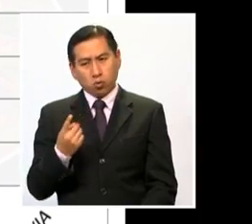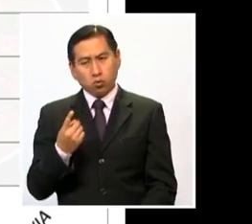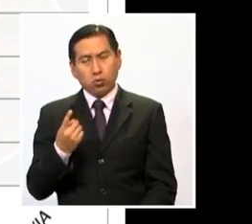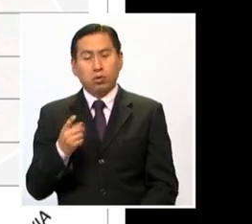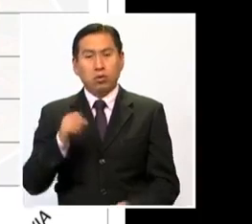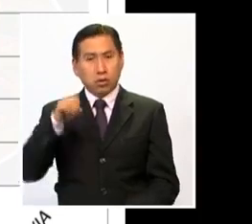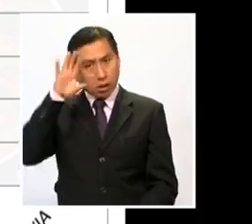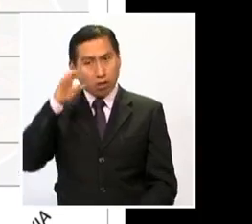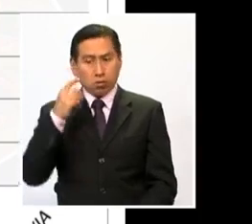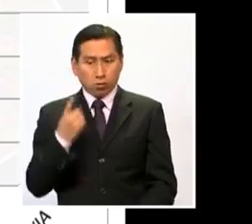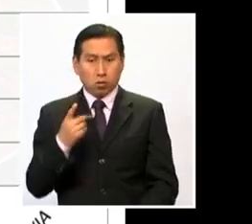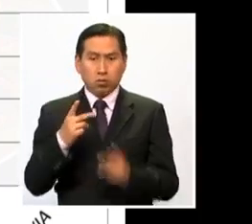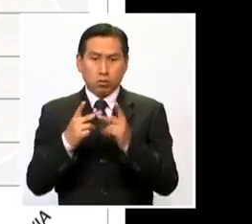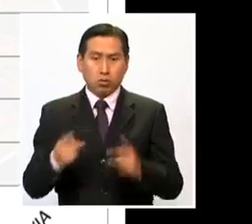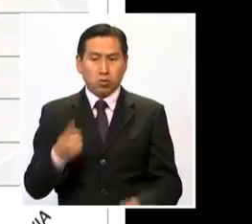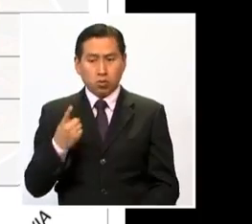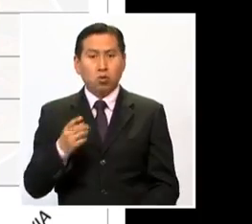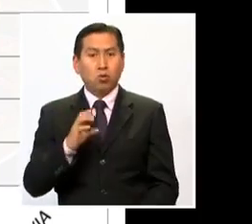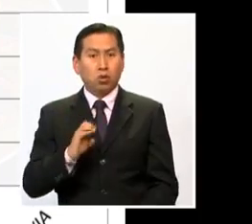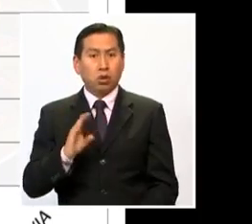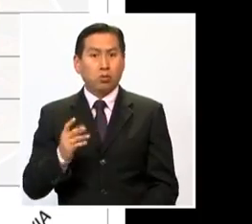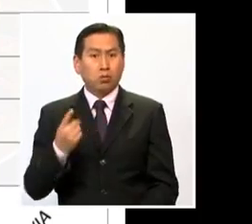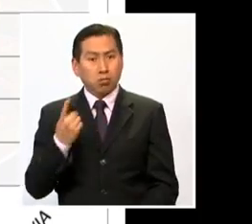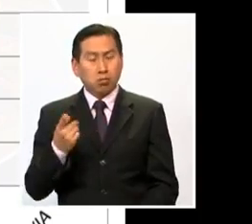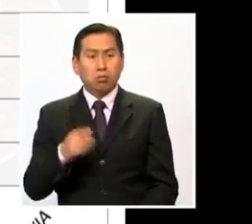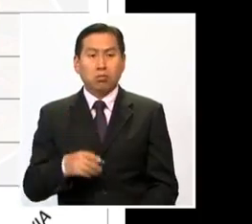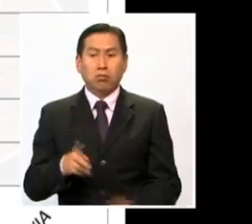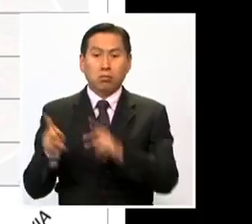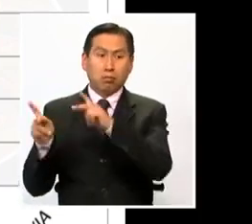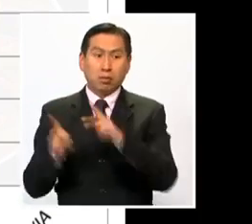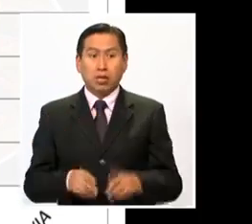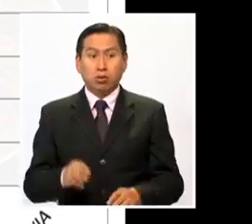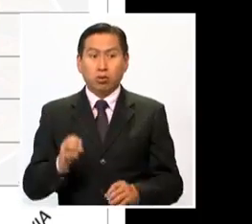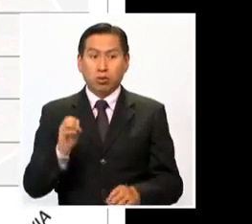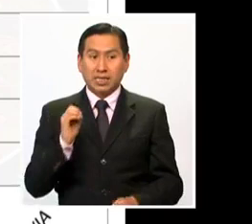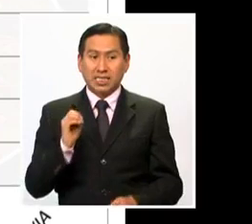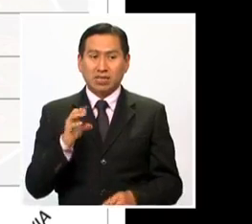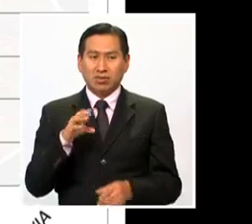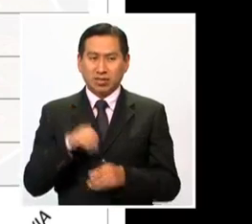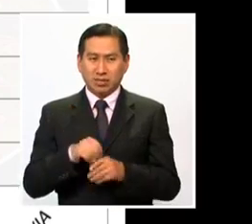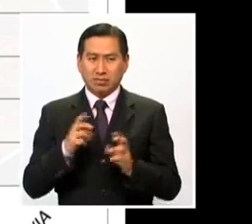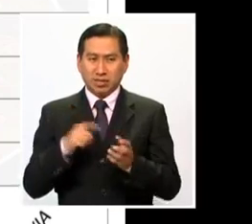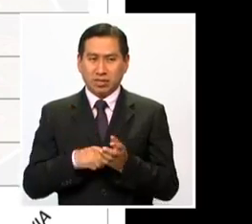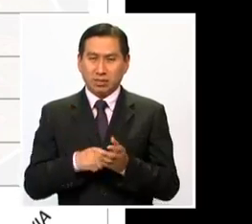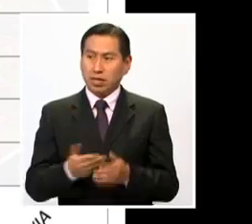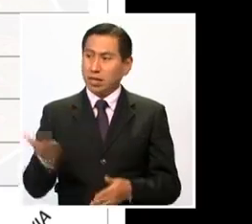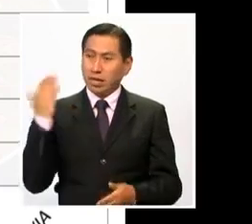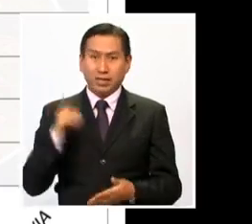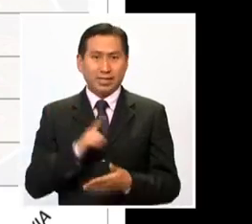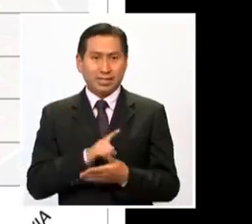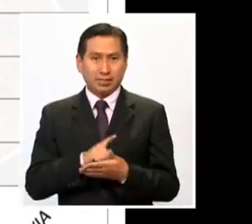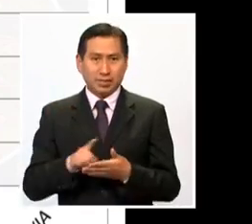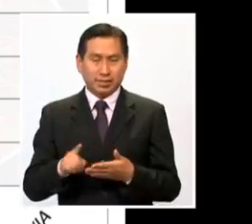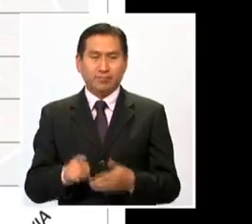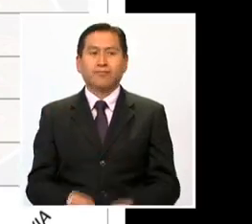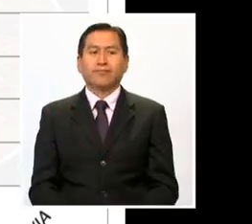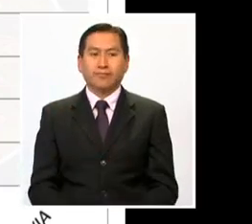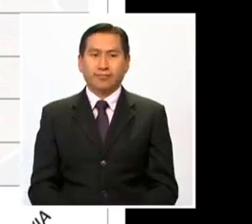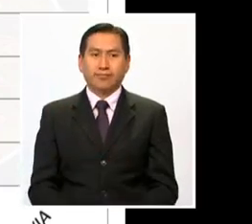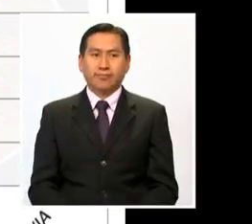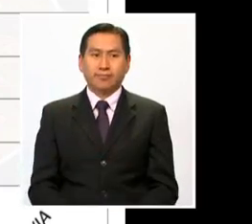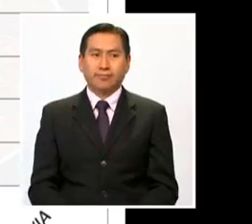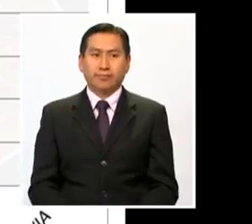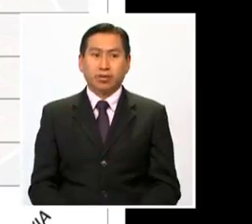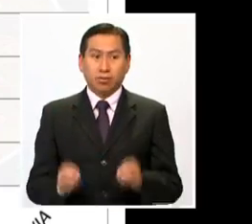tarija 1 potosino cochabamba y zero pando en lo que hace a la semana anterior el promedio